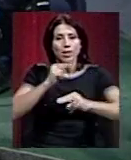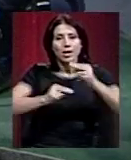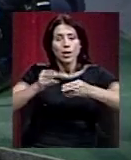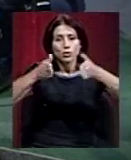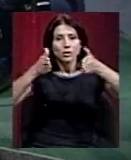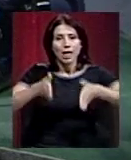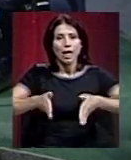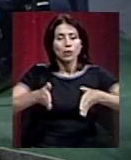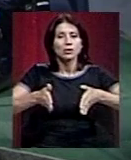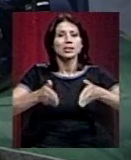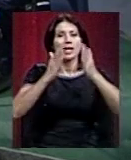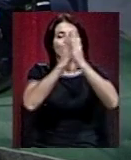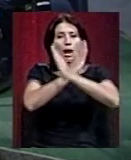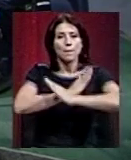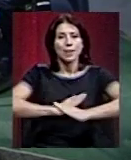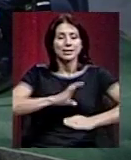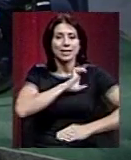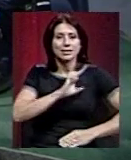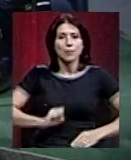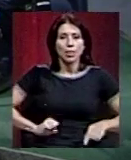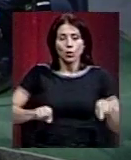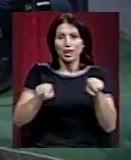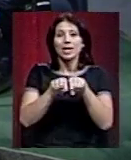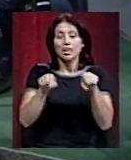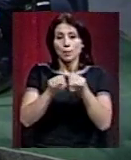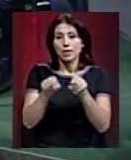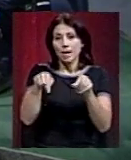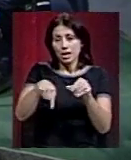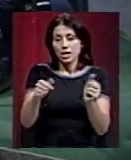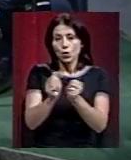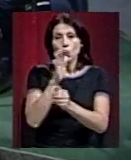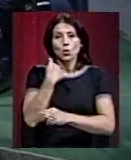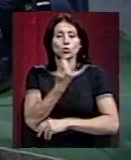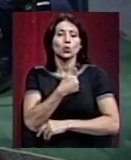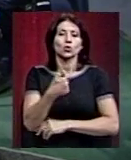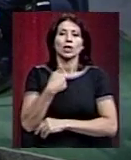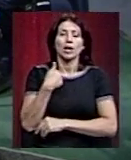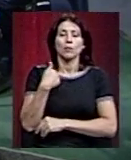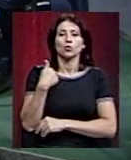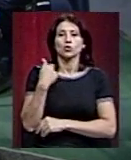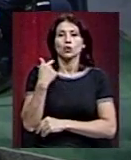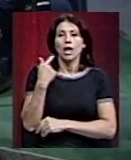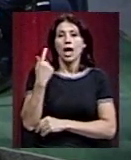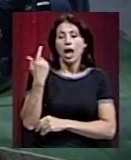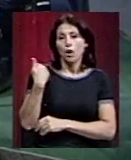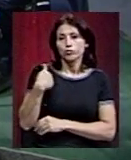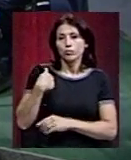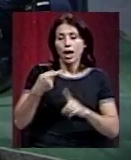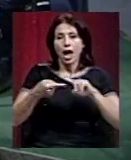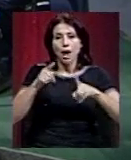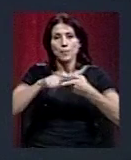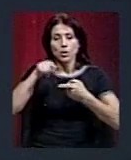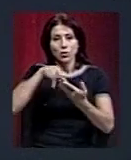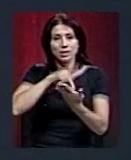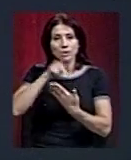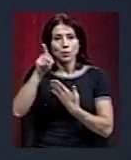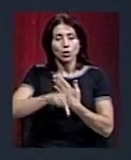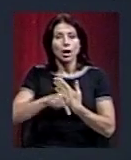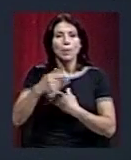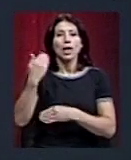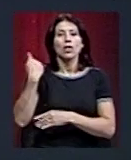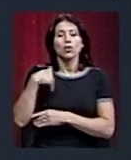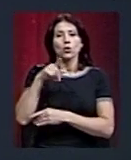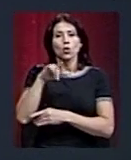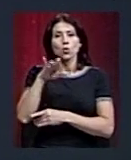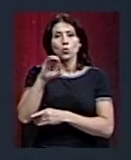en El Salvador, y tenemos también, decía, con nosotros a un amigo de este programa, que es don Luis Alberto